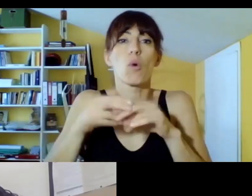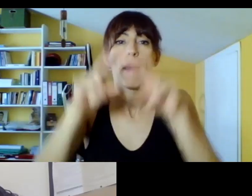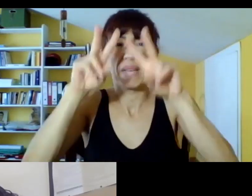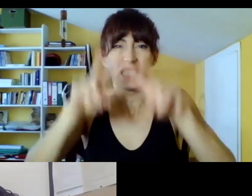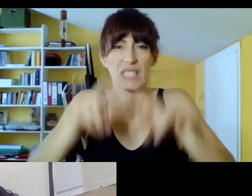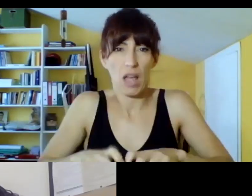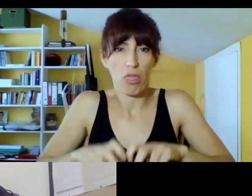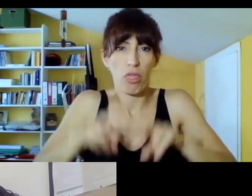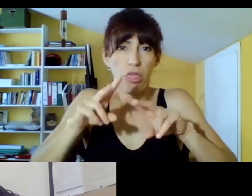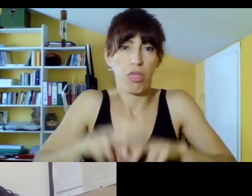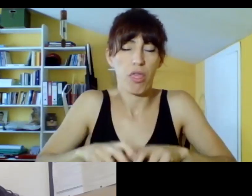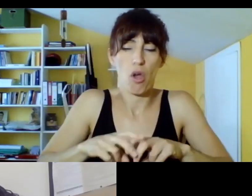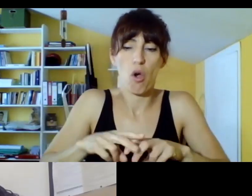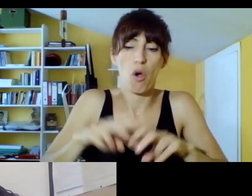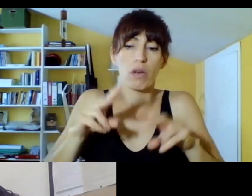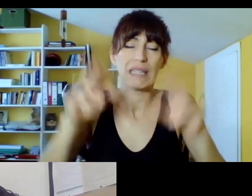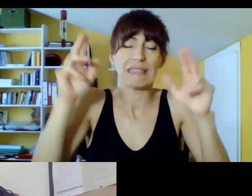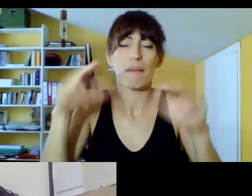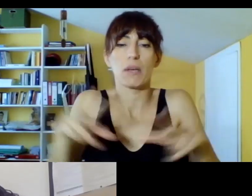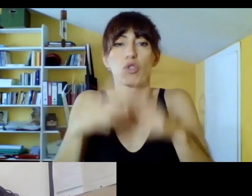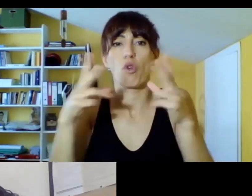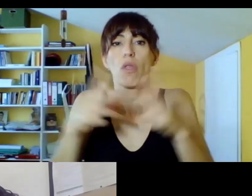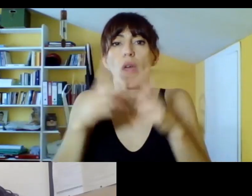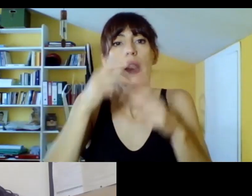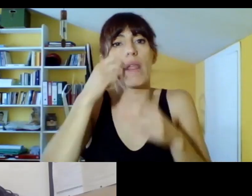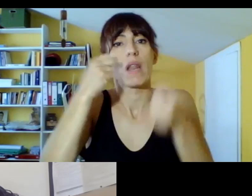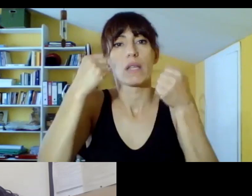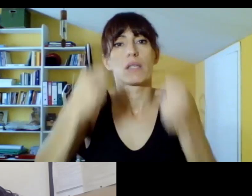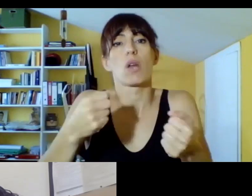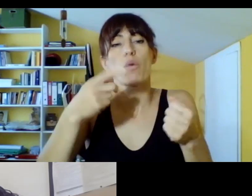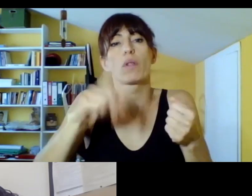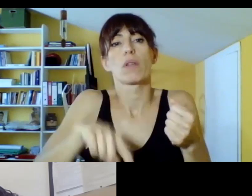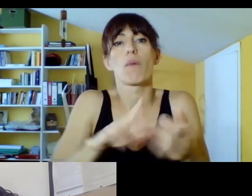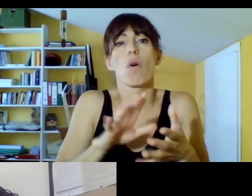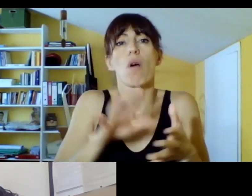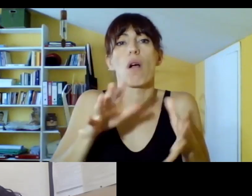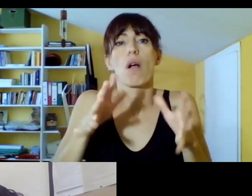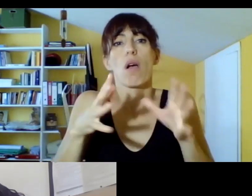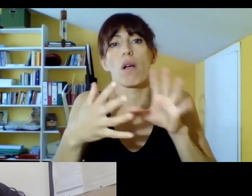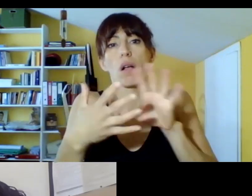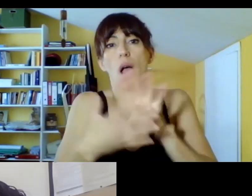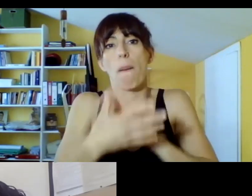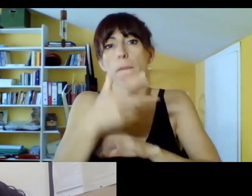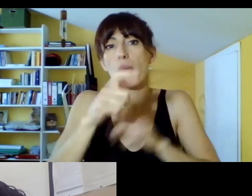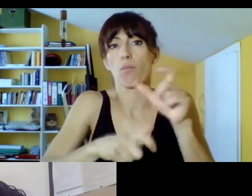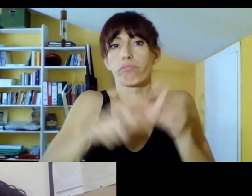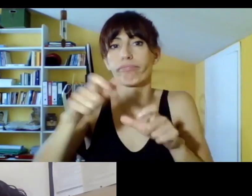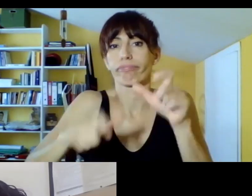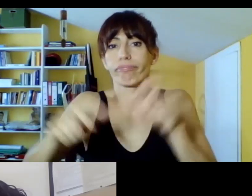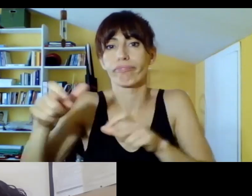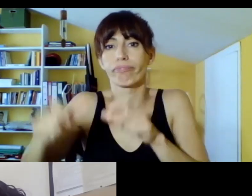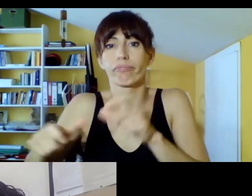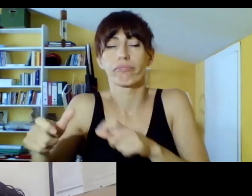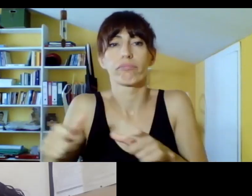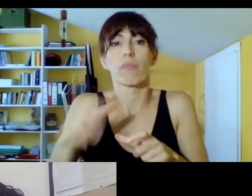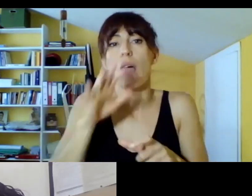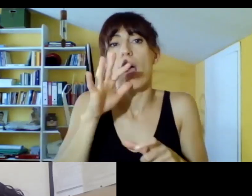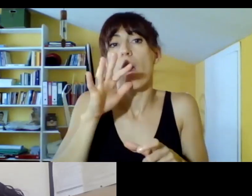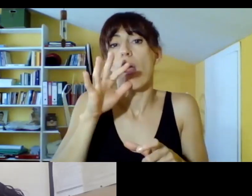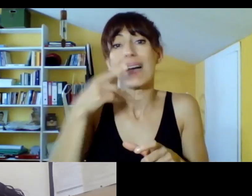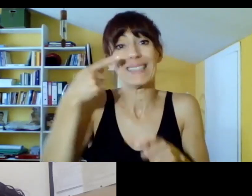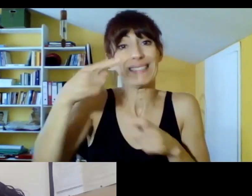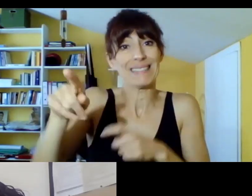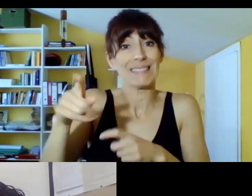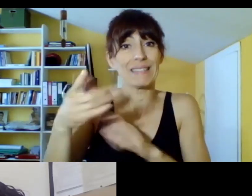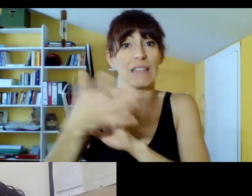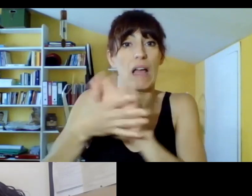en Determinantes Sociales de la Salud y Cambio Demográfico, OPIC. Ella nos va a hablar un poco más